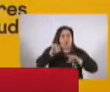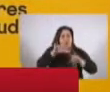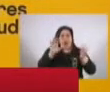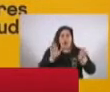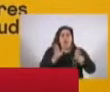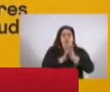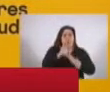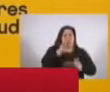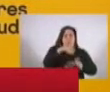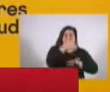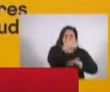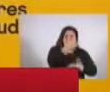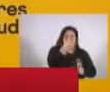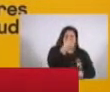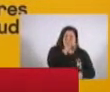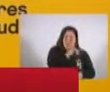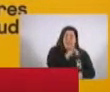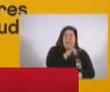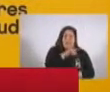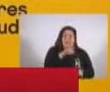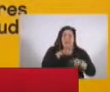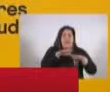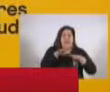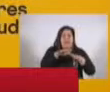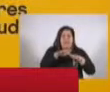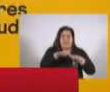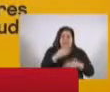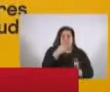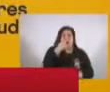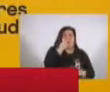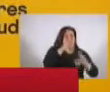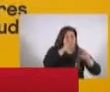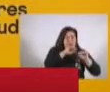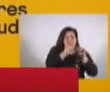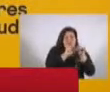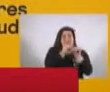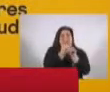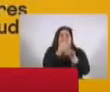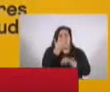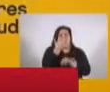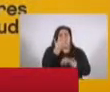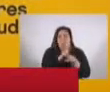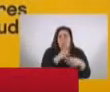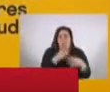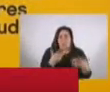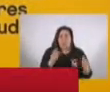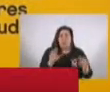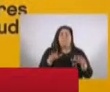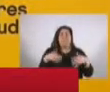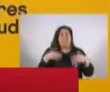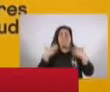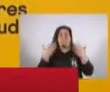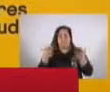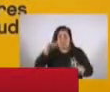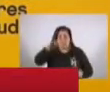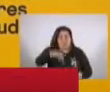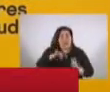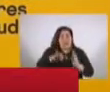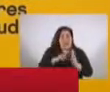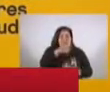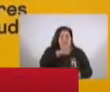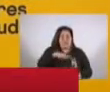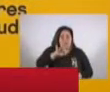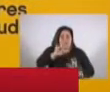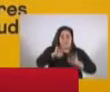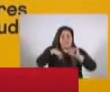una resolución, se reasignan partidos de un lado al otro, pero... Y acá viene la cuestión electoral. Eso quiere decir que en el presupuesto de fin de año,